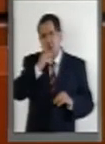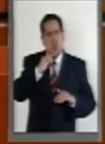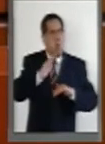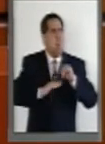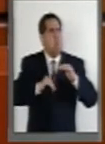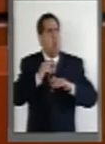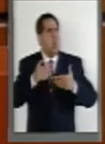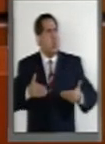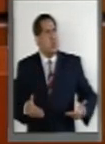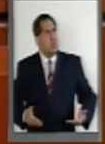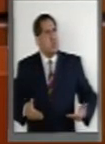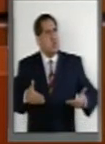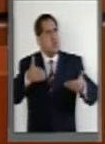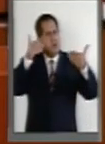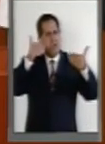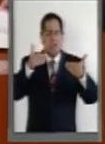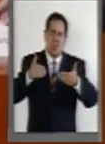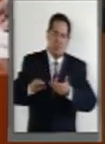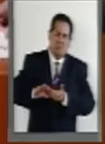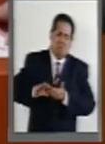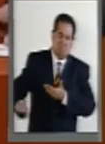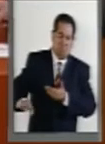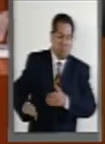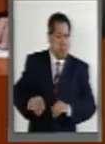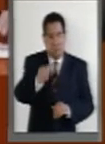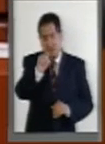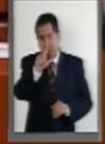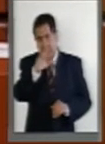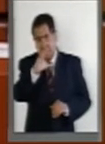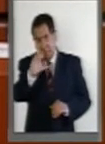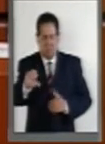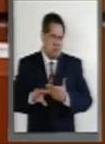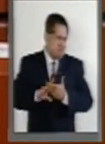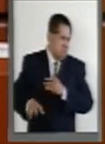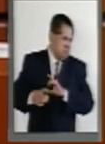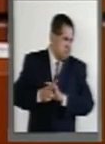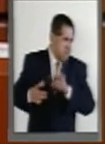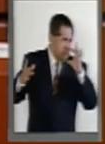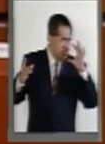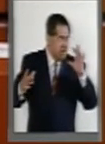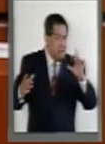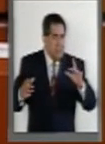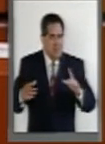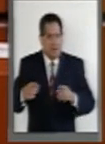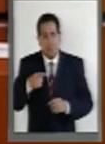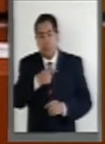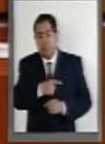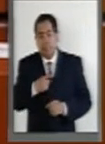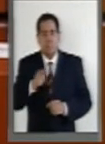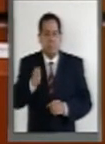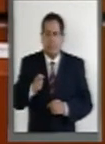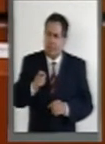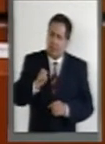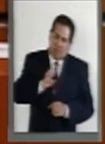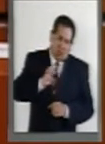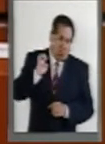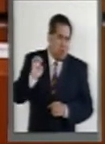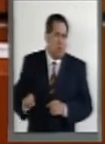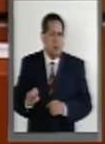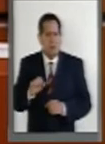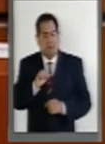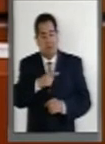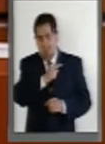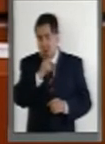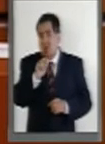y reiteró su oposición al Tratado de Libre Comercio de América del Norte. El mensaje de odio y polarización de